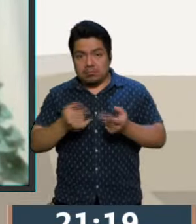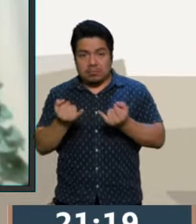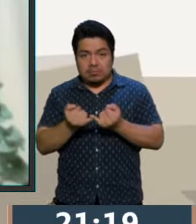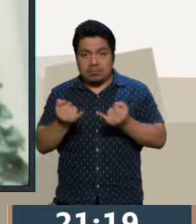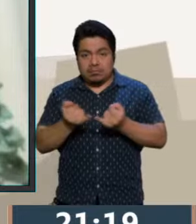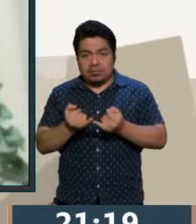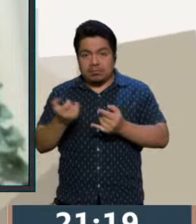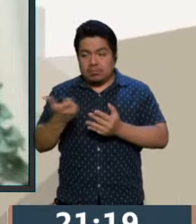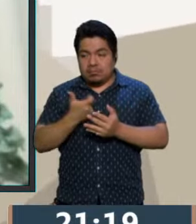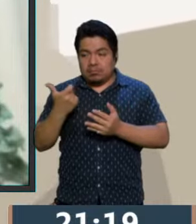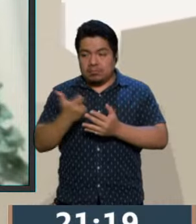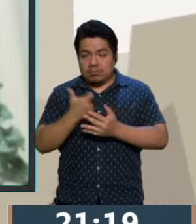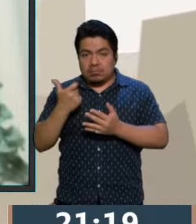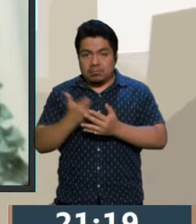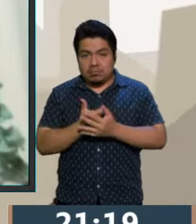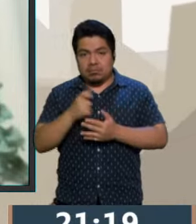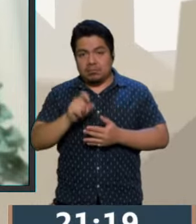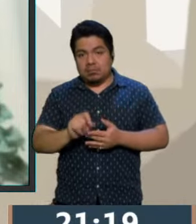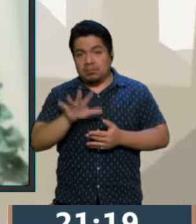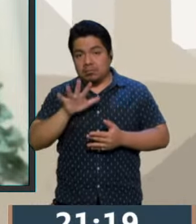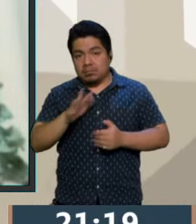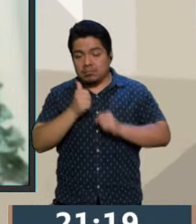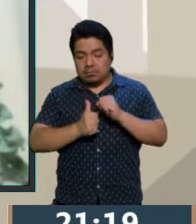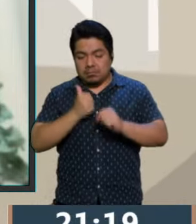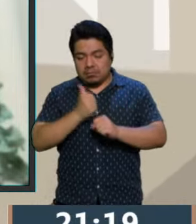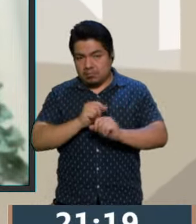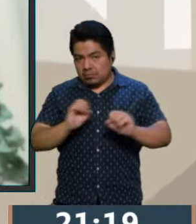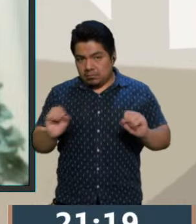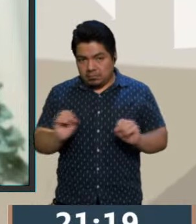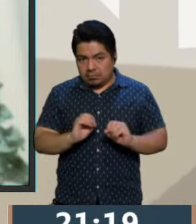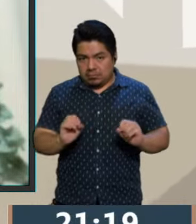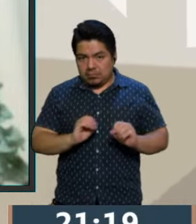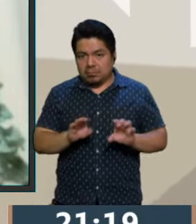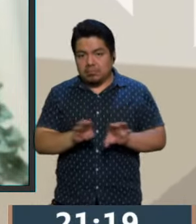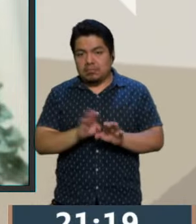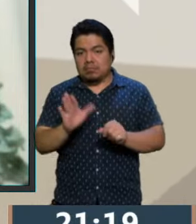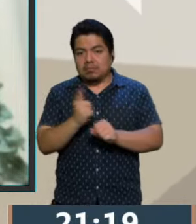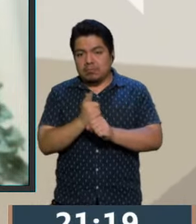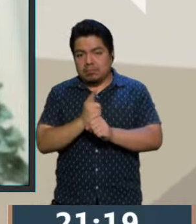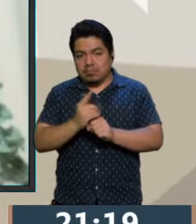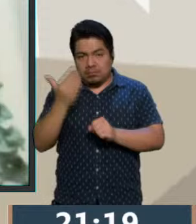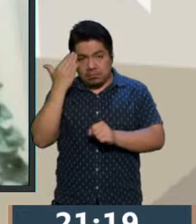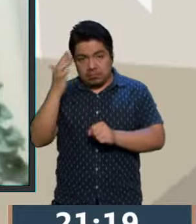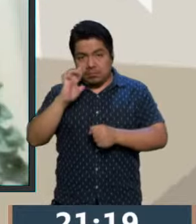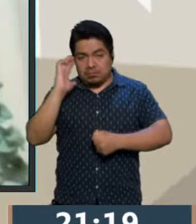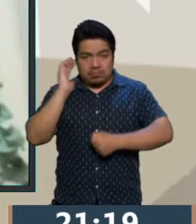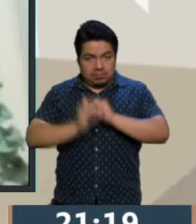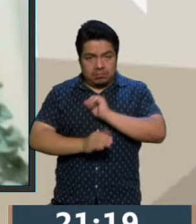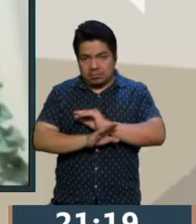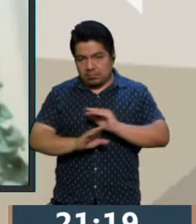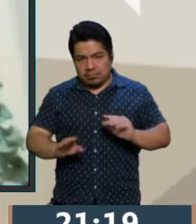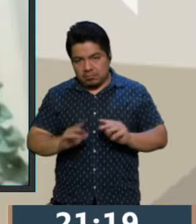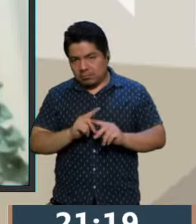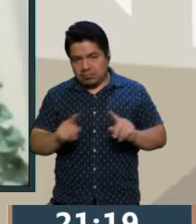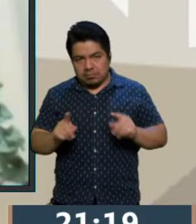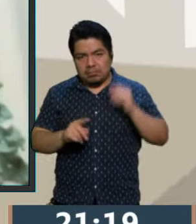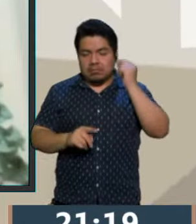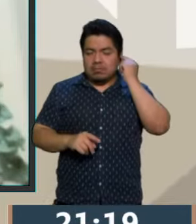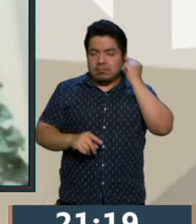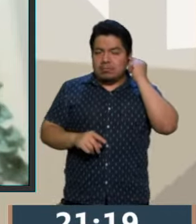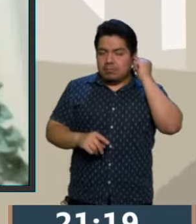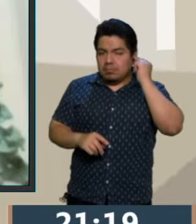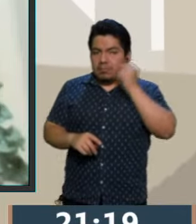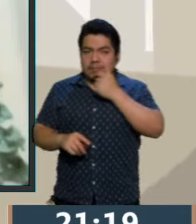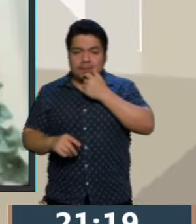de percibir después de los 25 años o después de que acabaron su maestría. Cual fuera el caso,